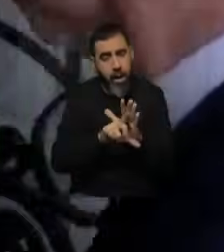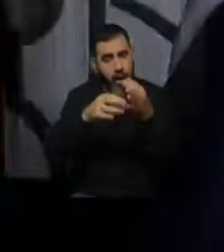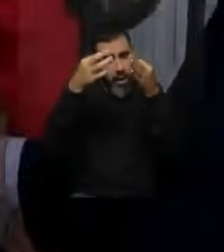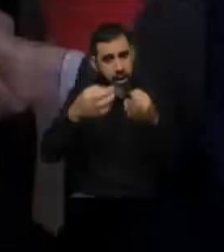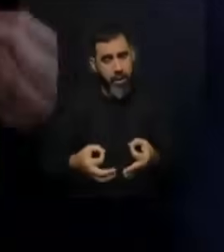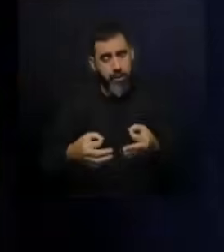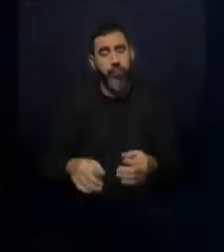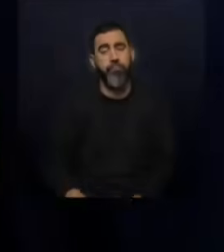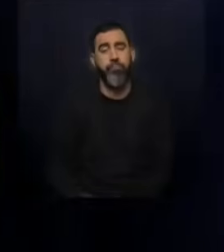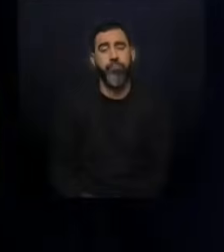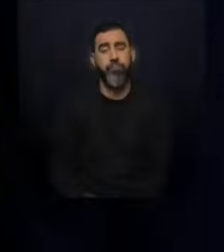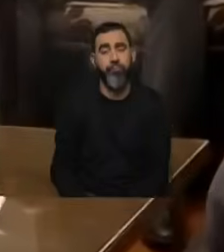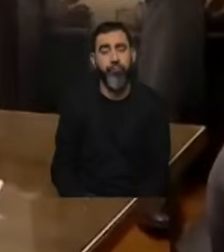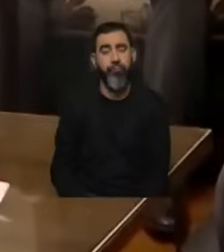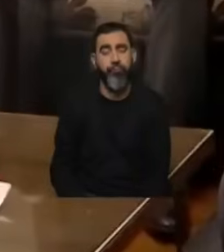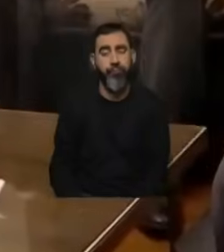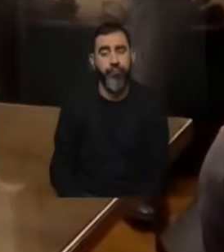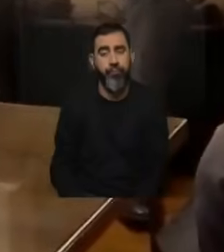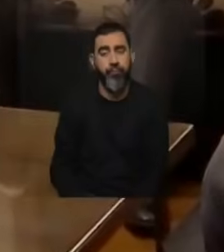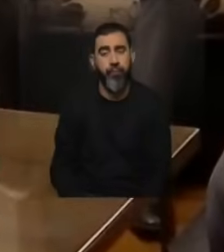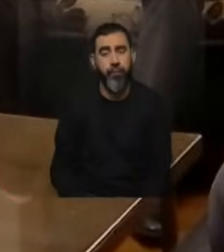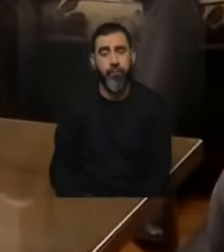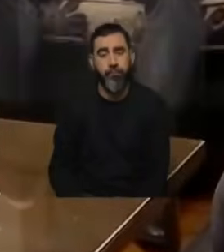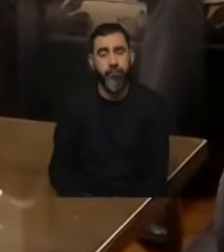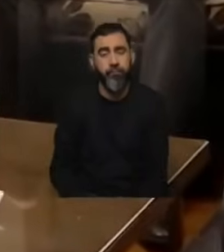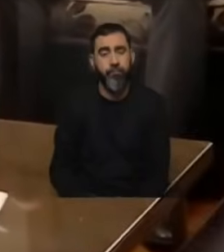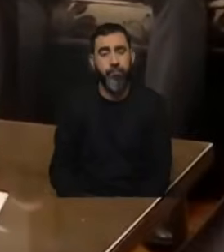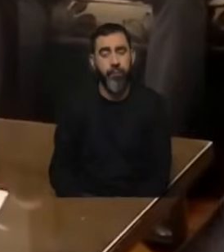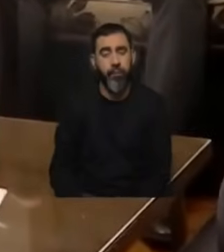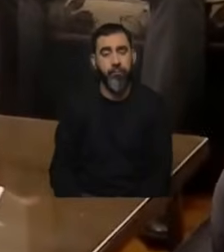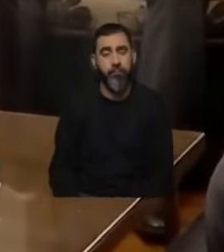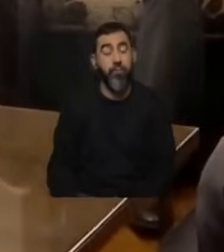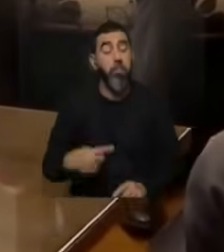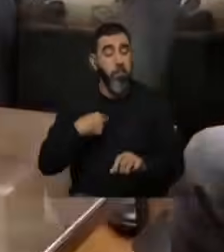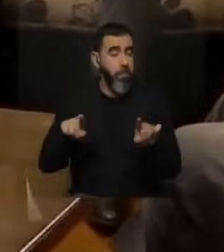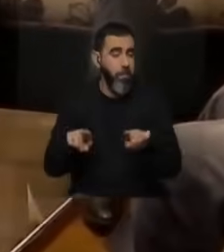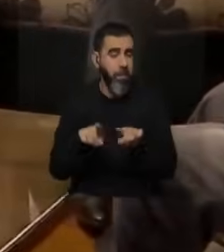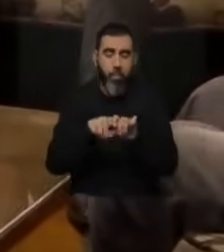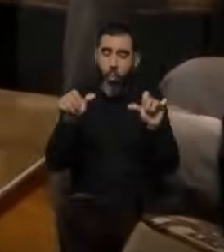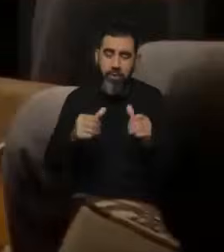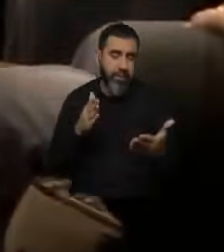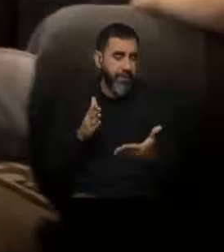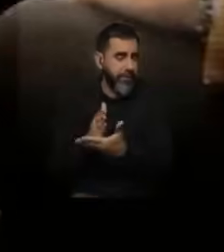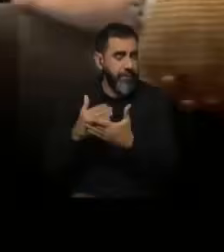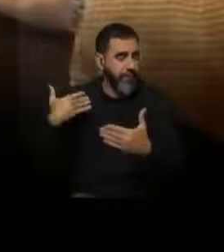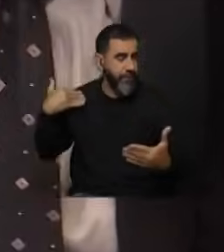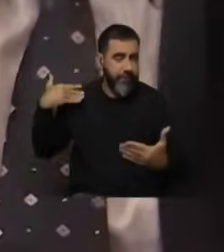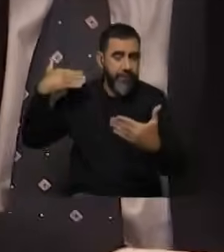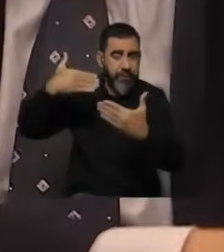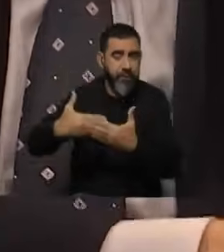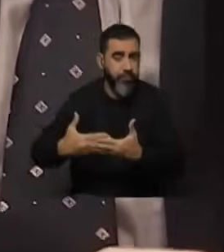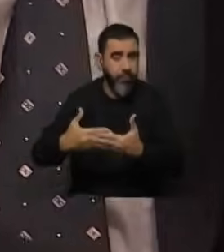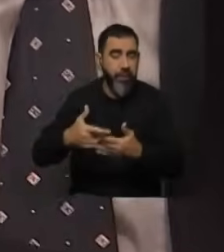del marco legal existente en la República como lo he hecho siempre es parte de la